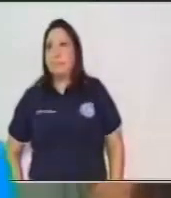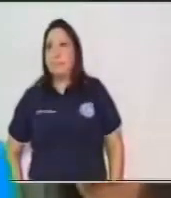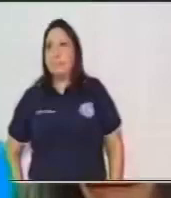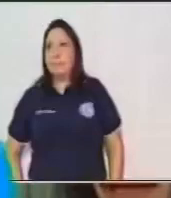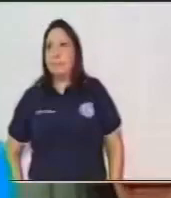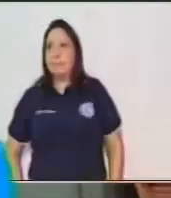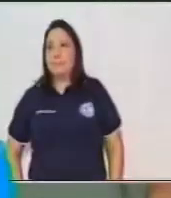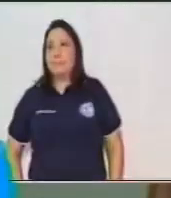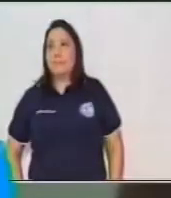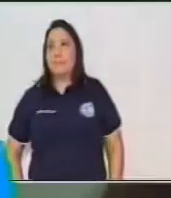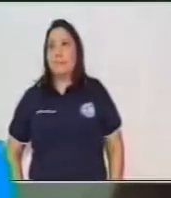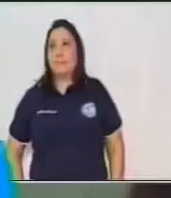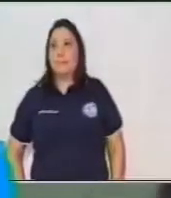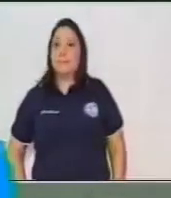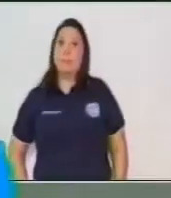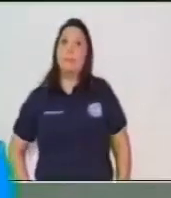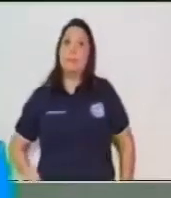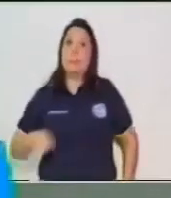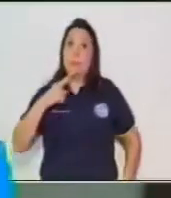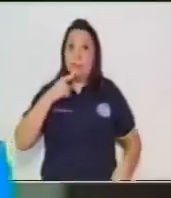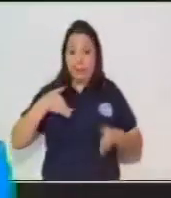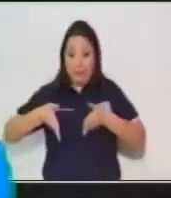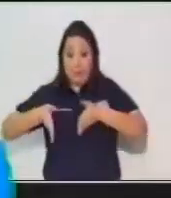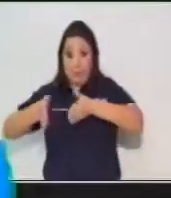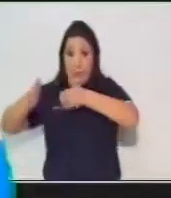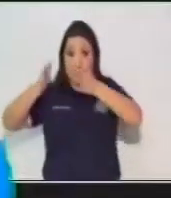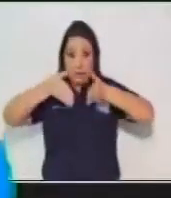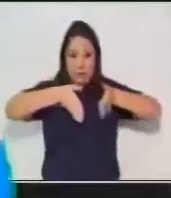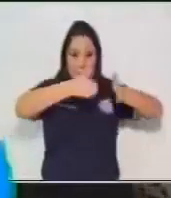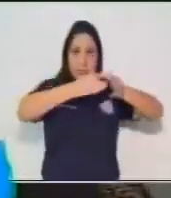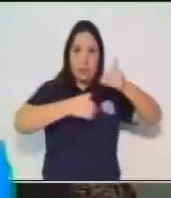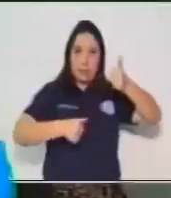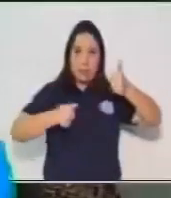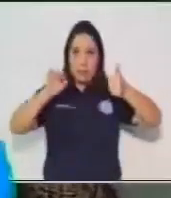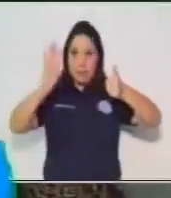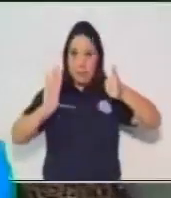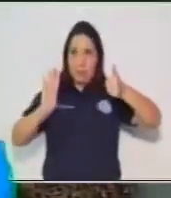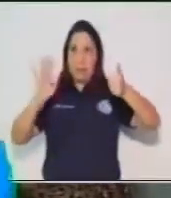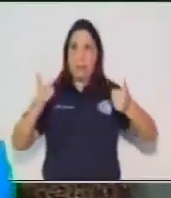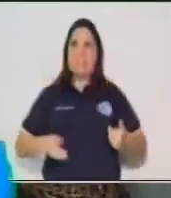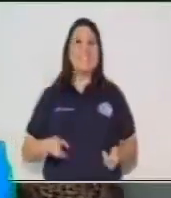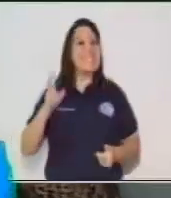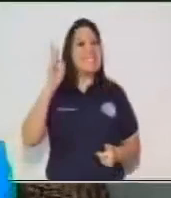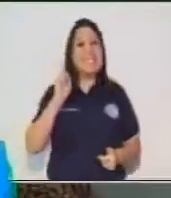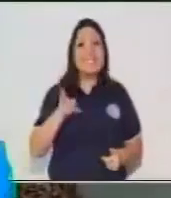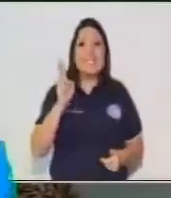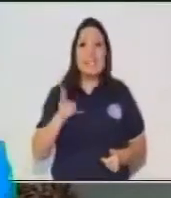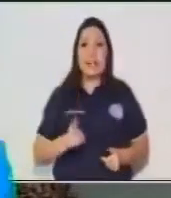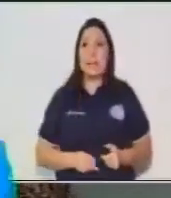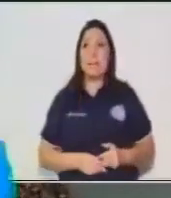Bien, el camino más corto entre A y B siempre va a ser